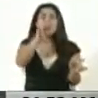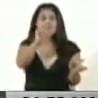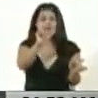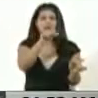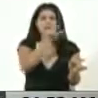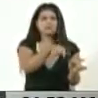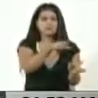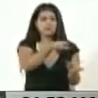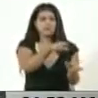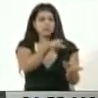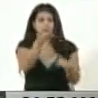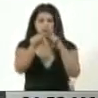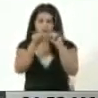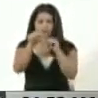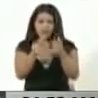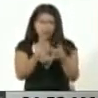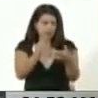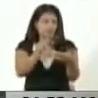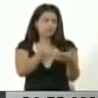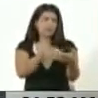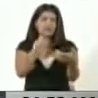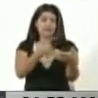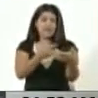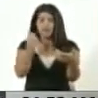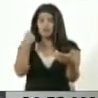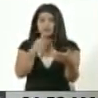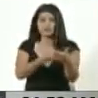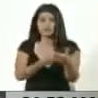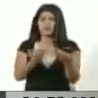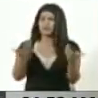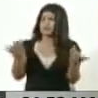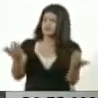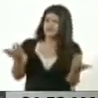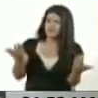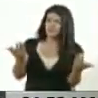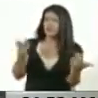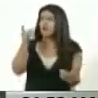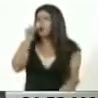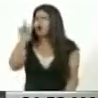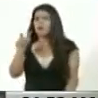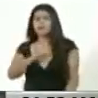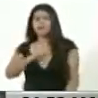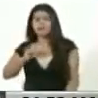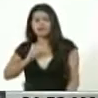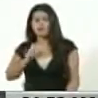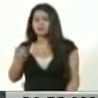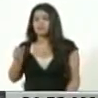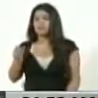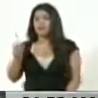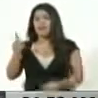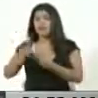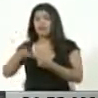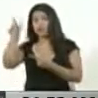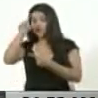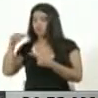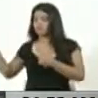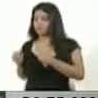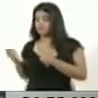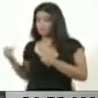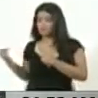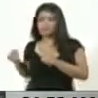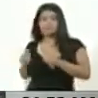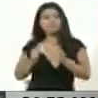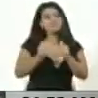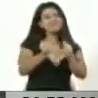Ustedes revisan la cuenta Twitter de ella y ella dice ayer, oye, Marco Rubio logró colar a Lilian Tintori en la cena con